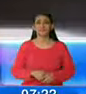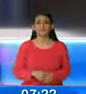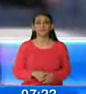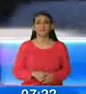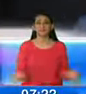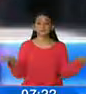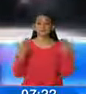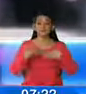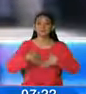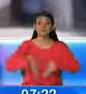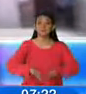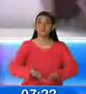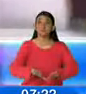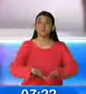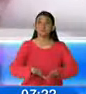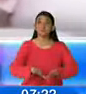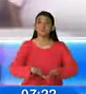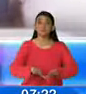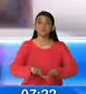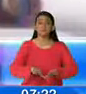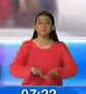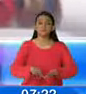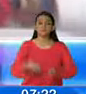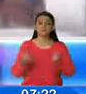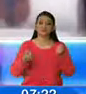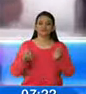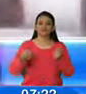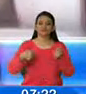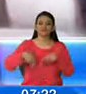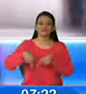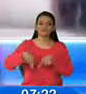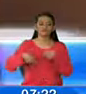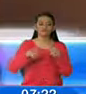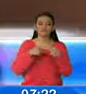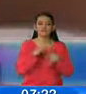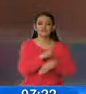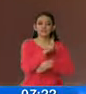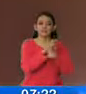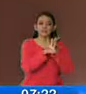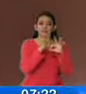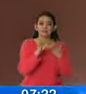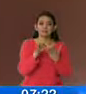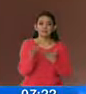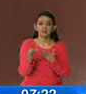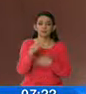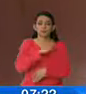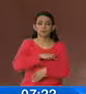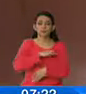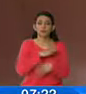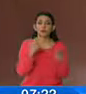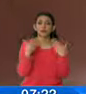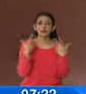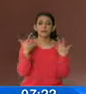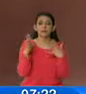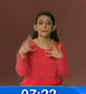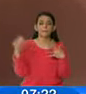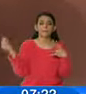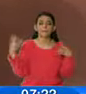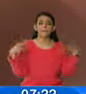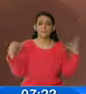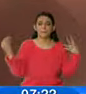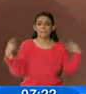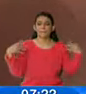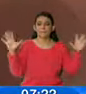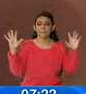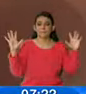Al final, los patrulleros de la ATM y de la Dirección de Aseo Cantonal del municipio procedieron a retirarse